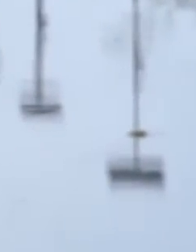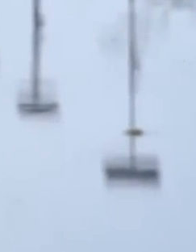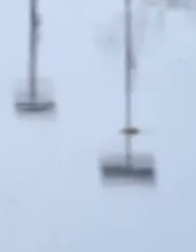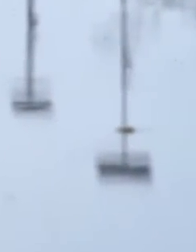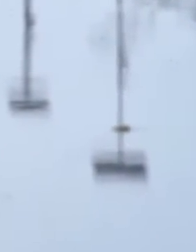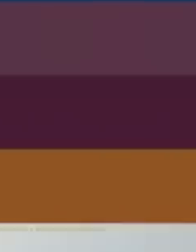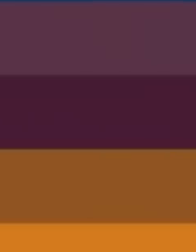México.